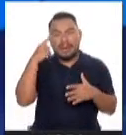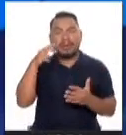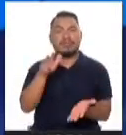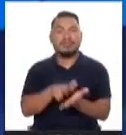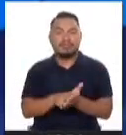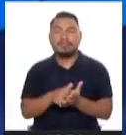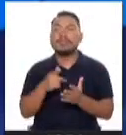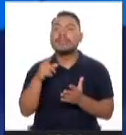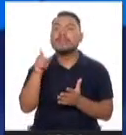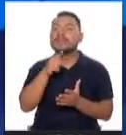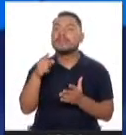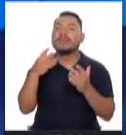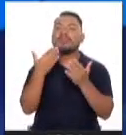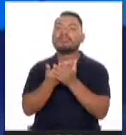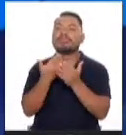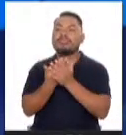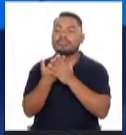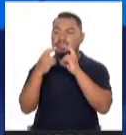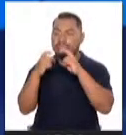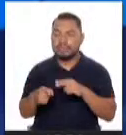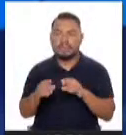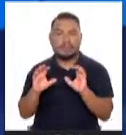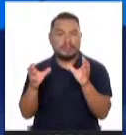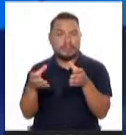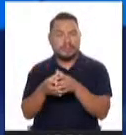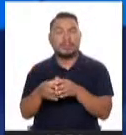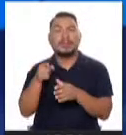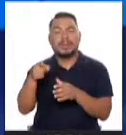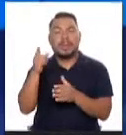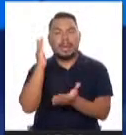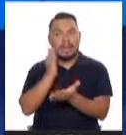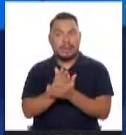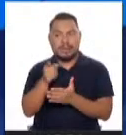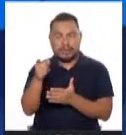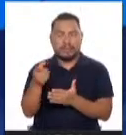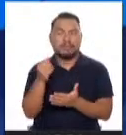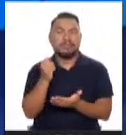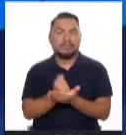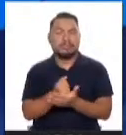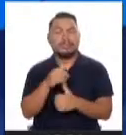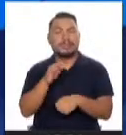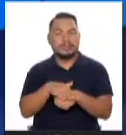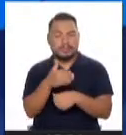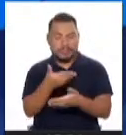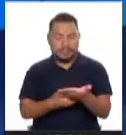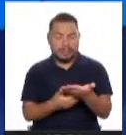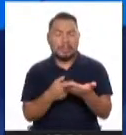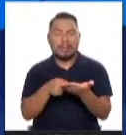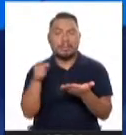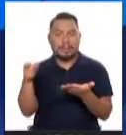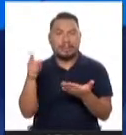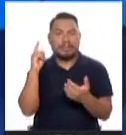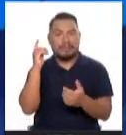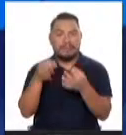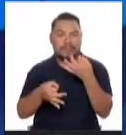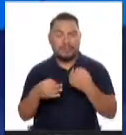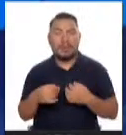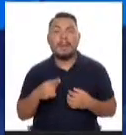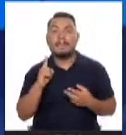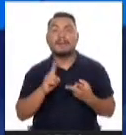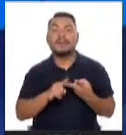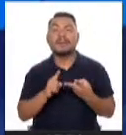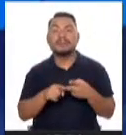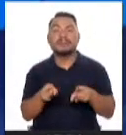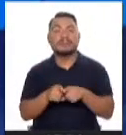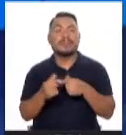aprobado respecto de la comisión de los delitos, sino además la peligrosidad. No en el sentido de que